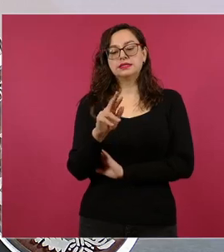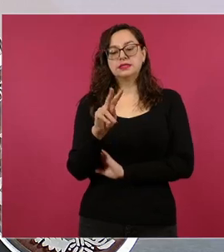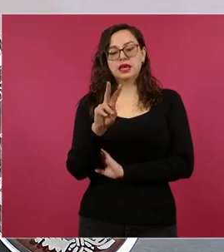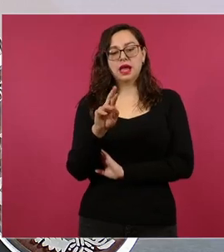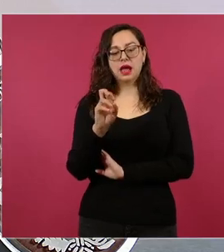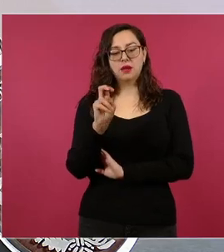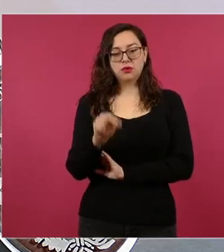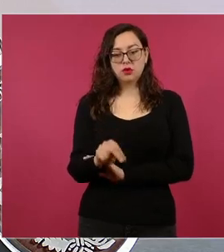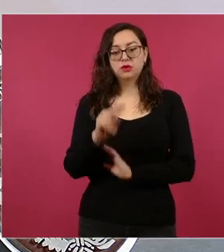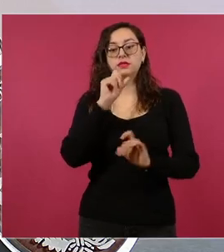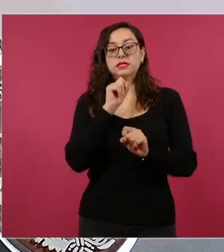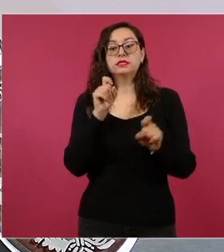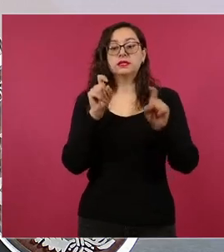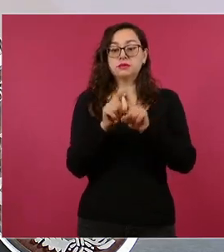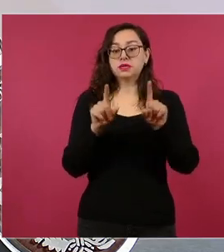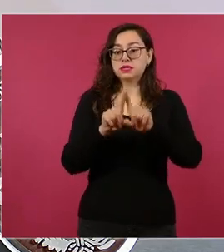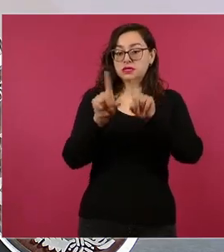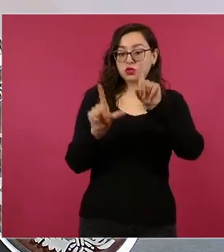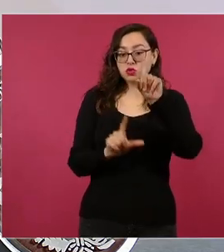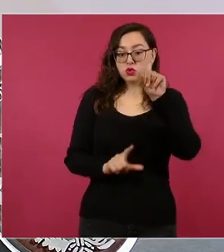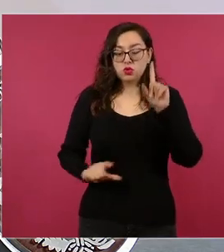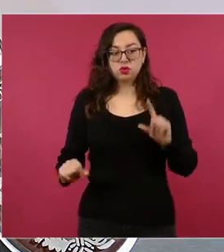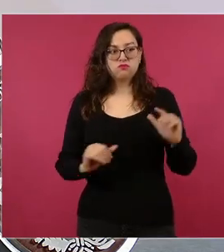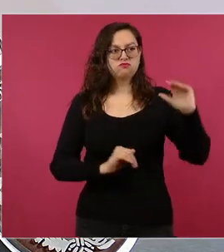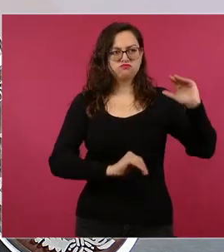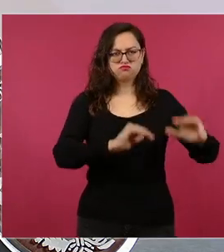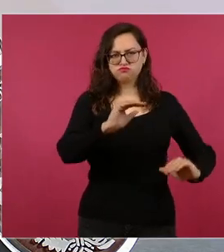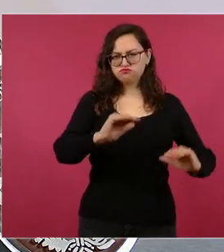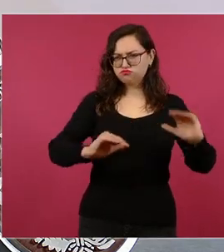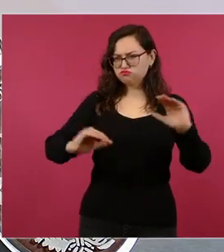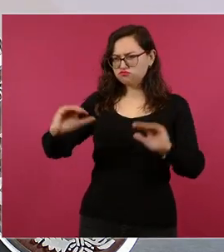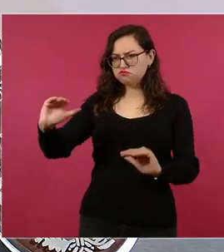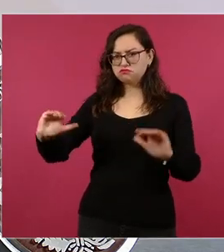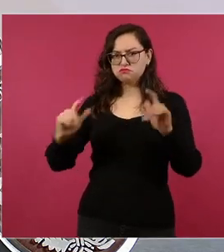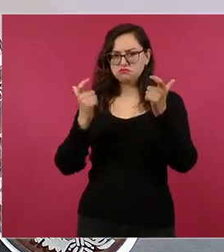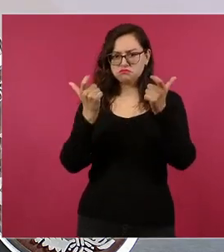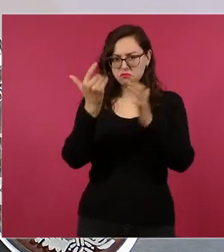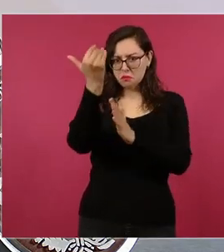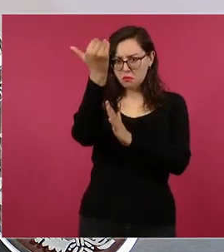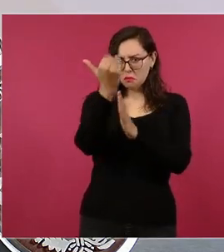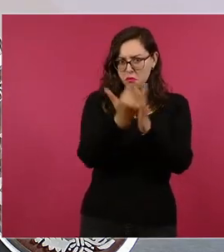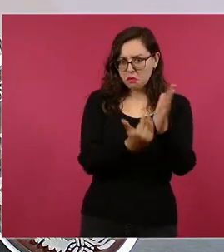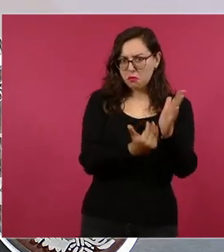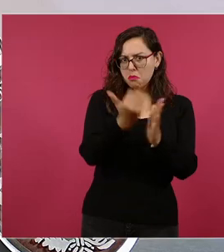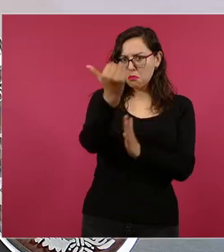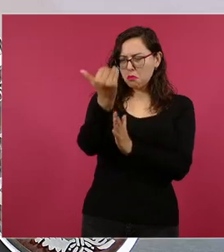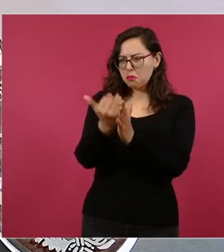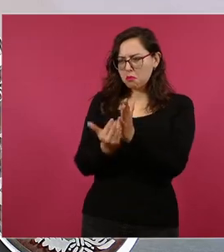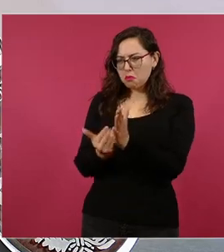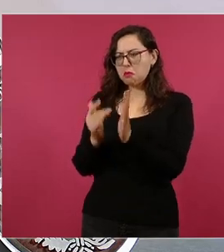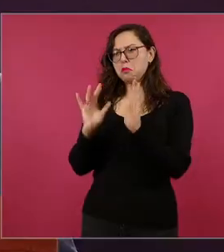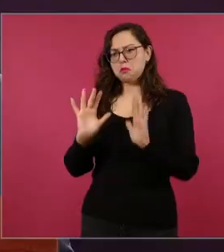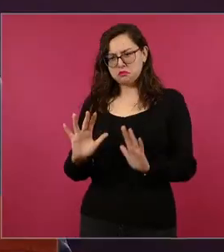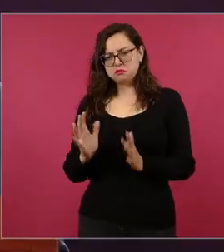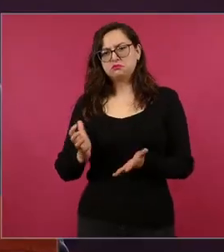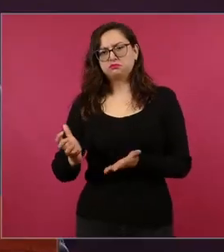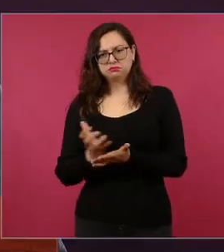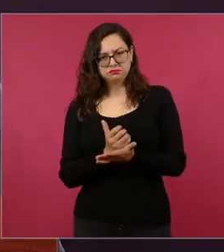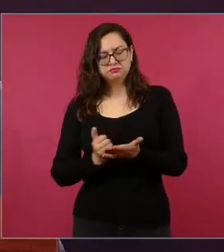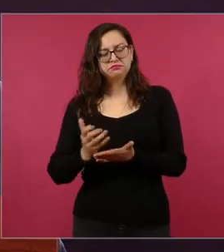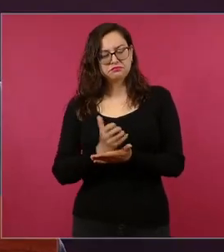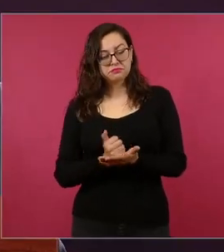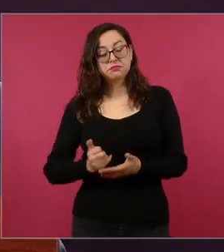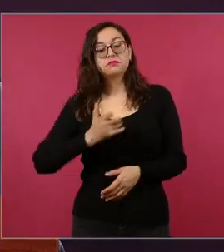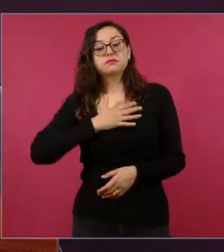en el contexto nacional como promedio. Medio ha empezado a disminuir esos precios con sus respectivos indicadores de ganancia, pero también